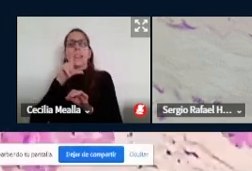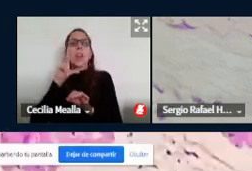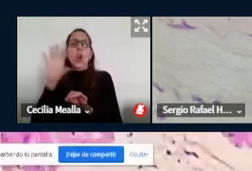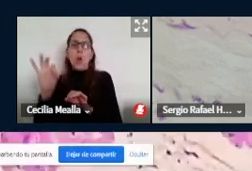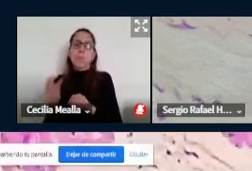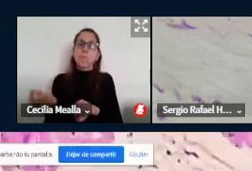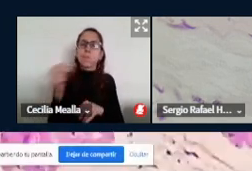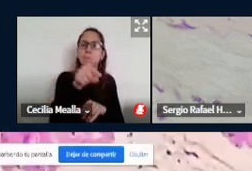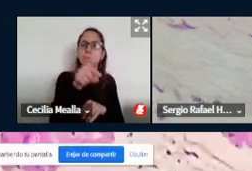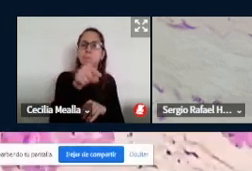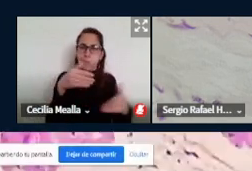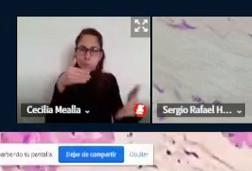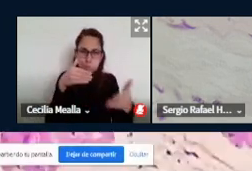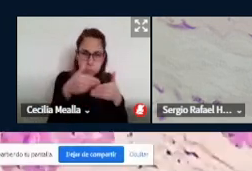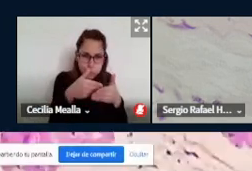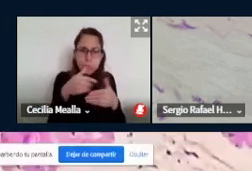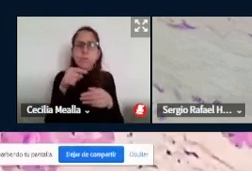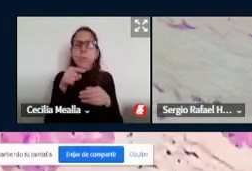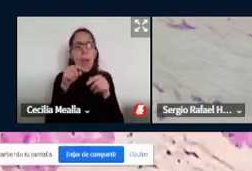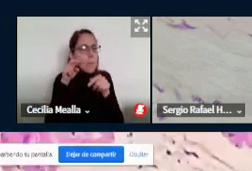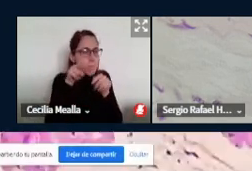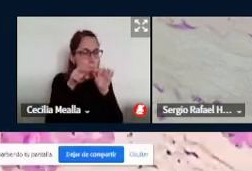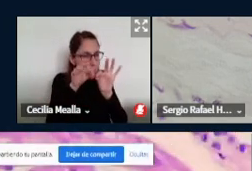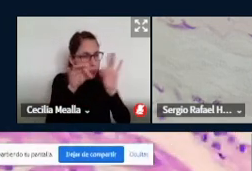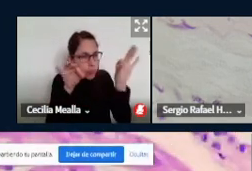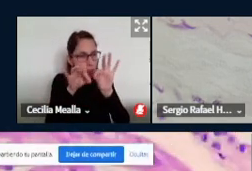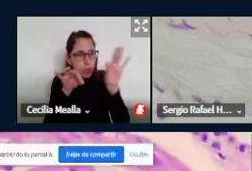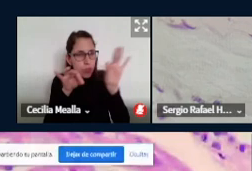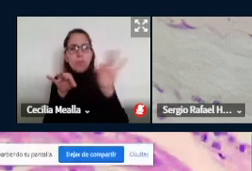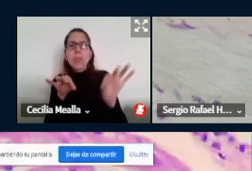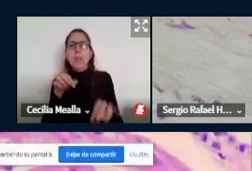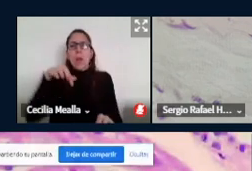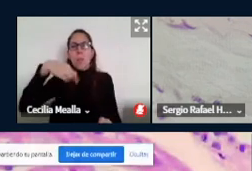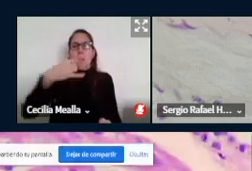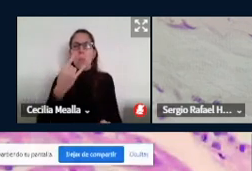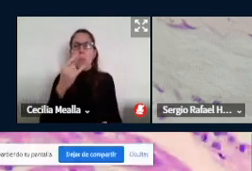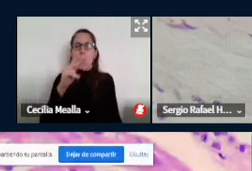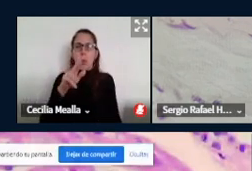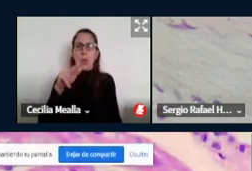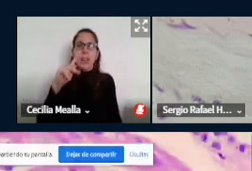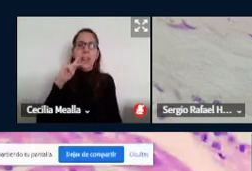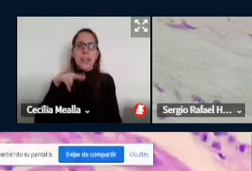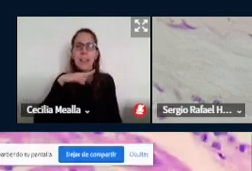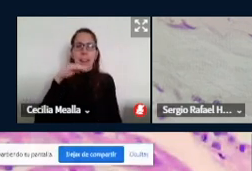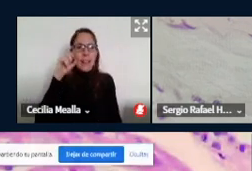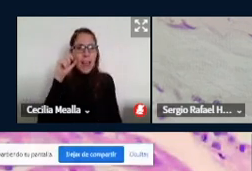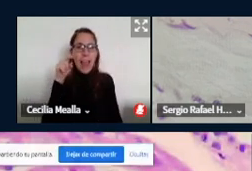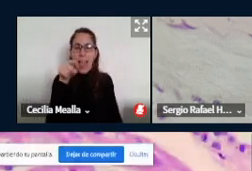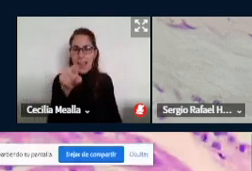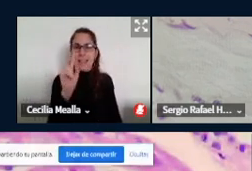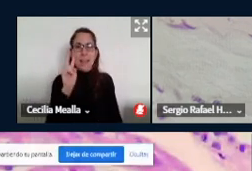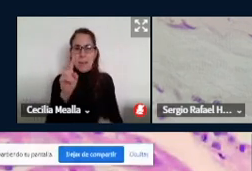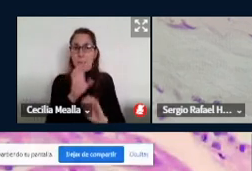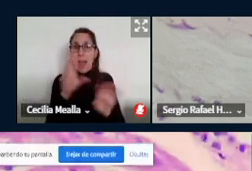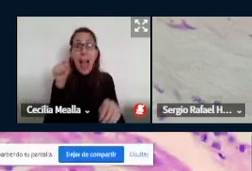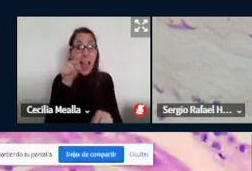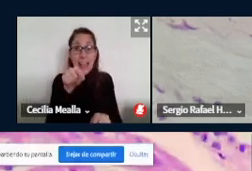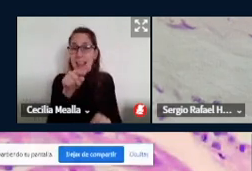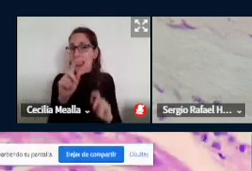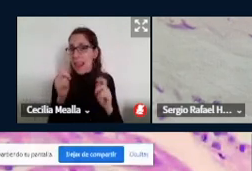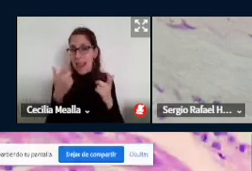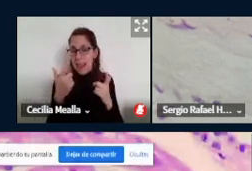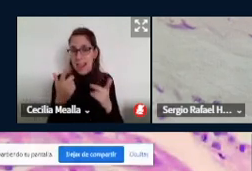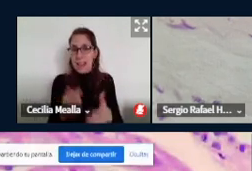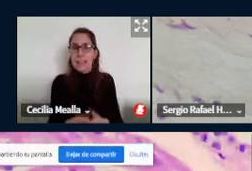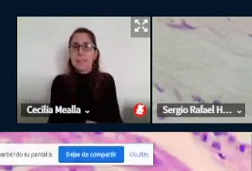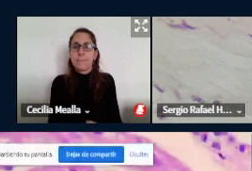Acá tenemos mayor aumento de las fibras de Purkinje. Después tenemos, fíjense que acá no tenemos fibras de Purkinje, ¿sí? Y